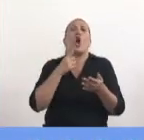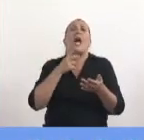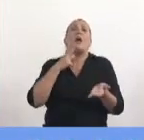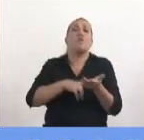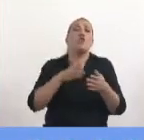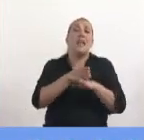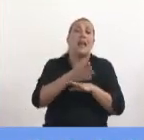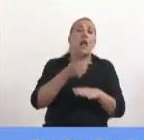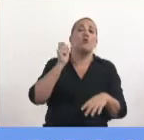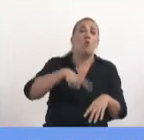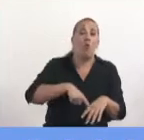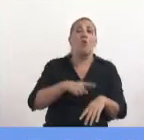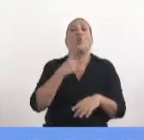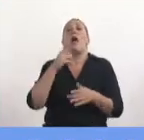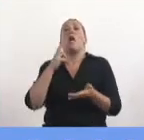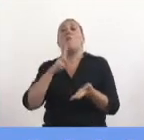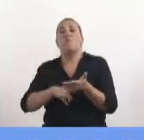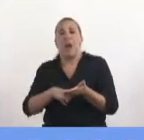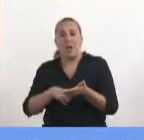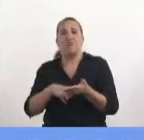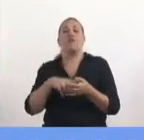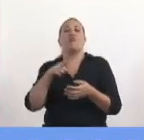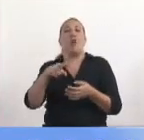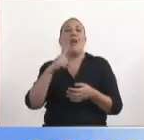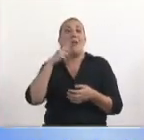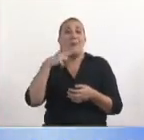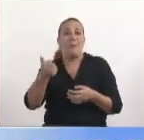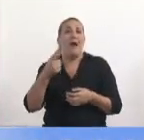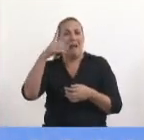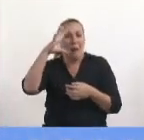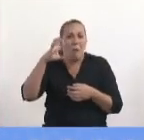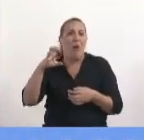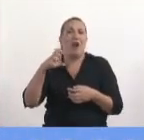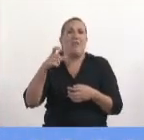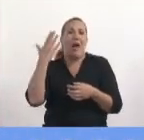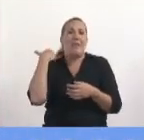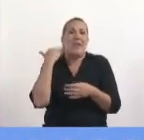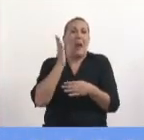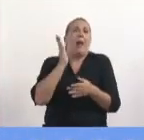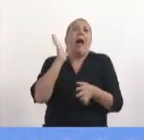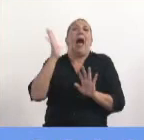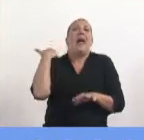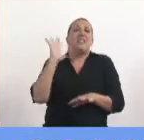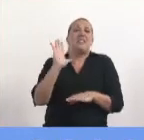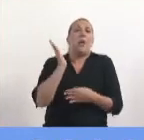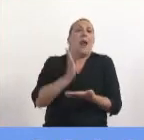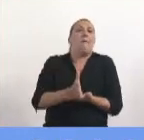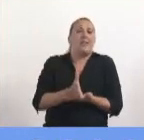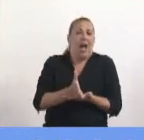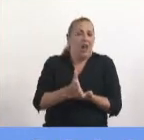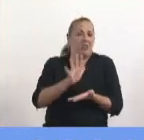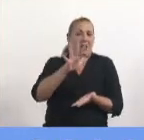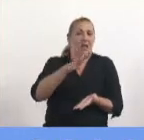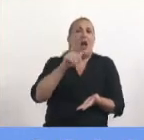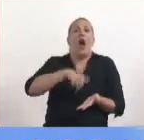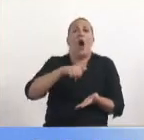provincial, e impuesto al valor agregado, que se recuerda que estaba por la mitad hace seguramente unos 30 y pico, 40 años, y hoy está